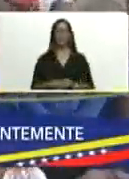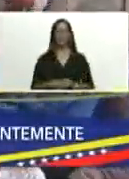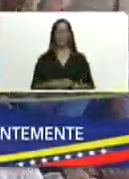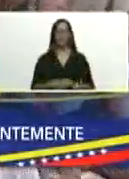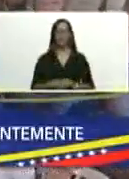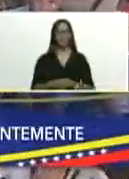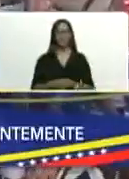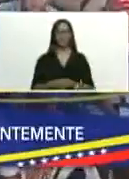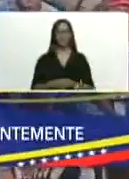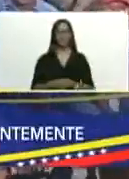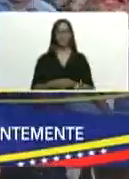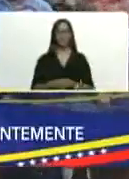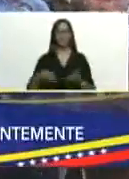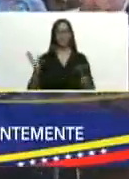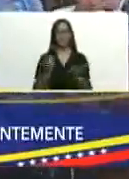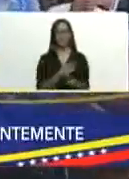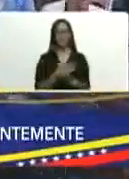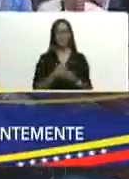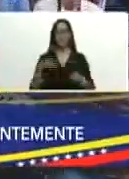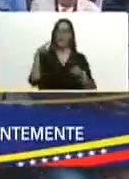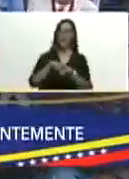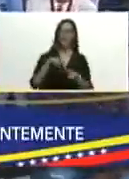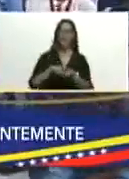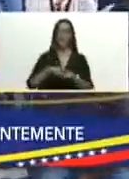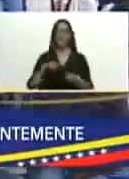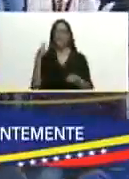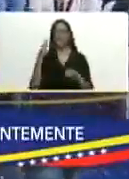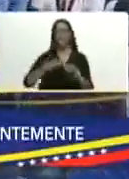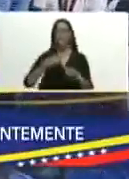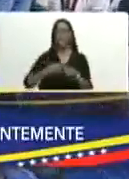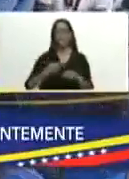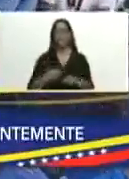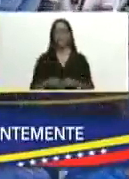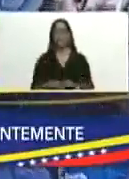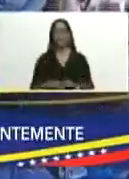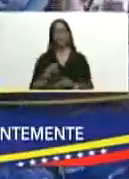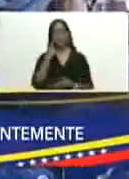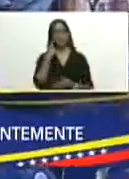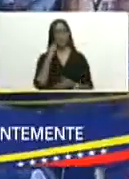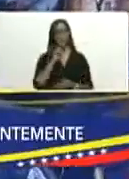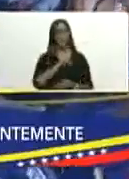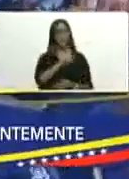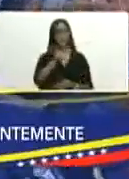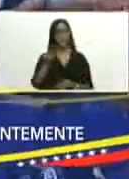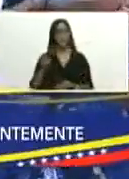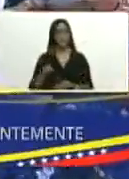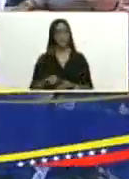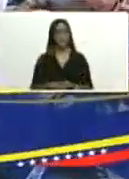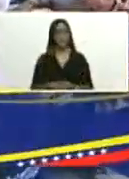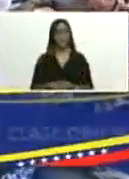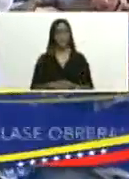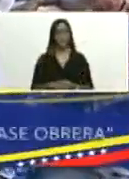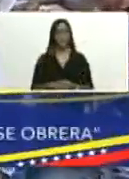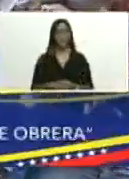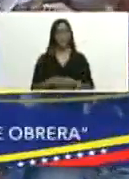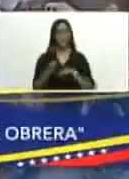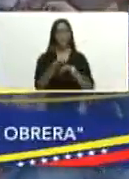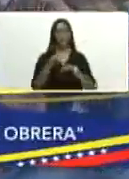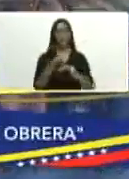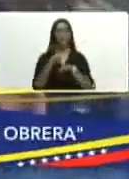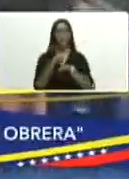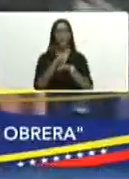derrotar las agresiones las amenazas fíjense ustedes gobierno de